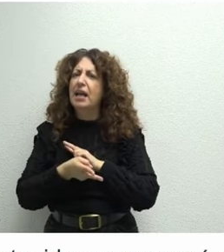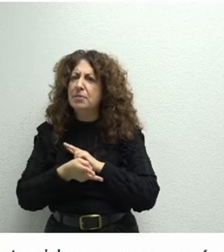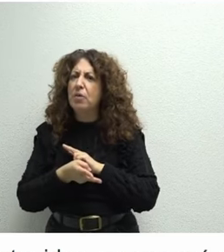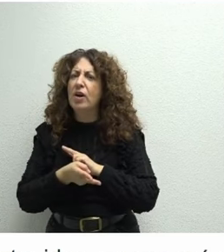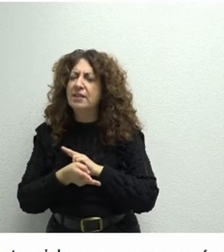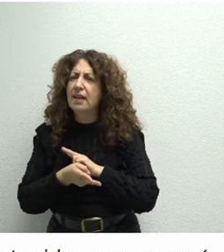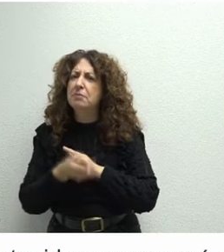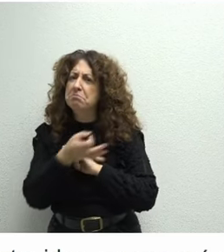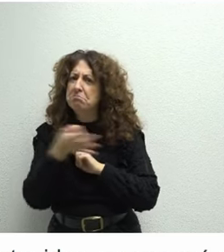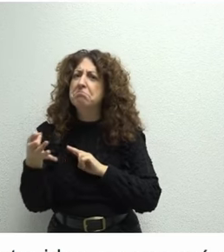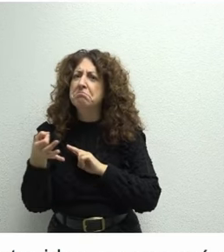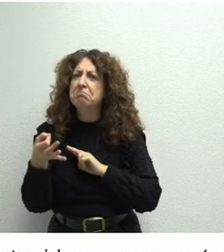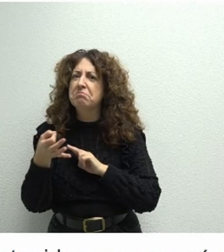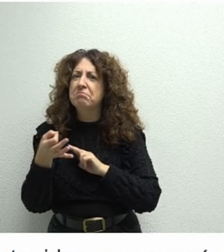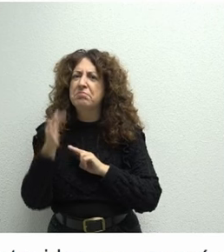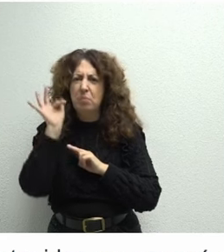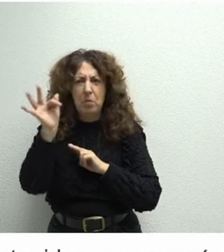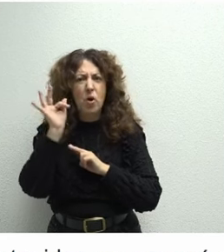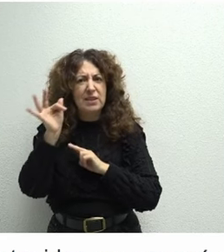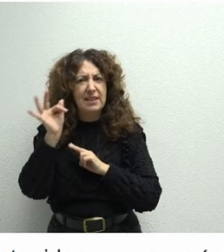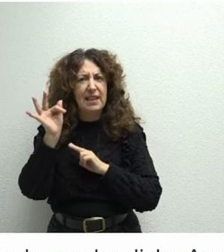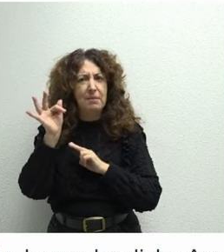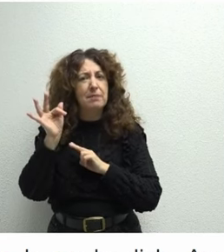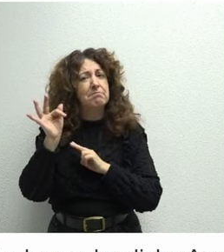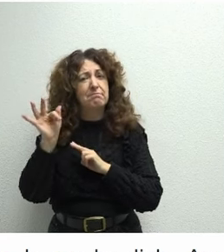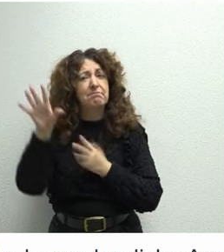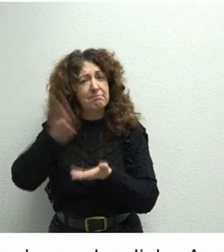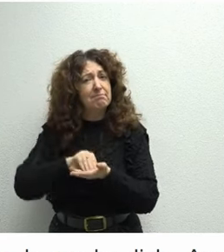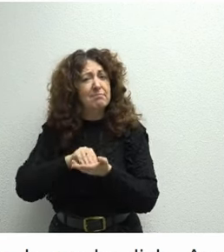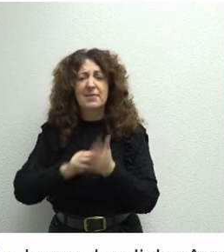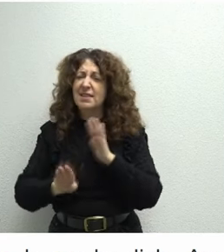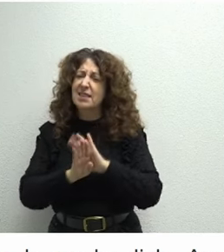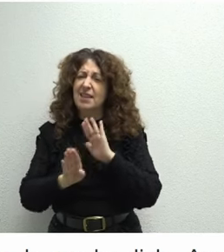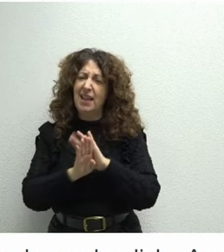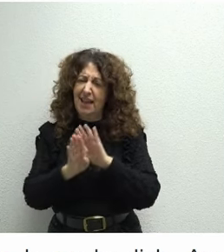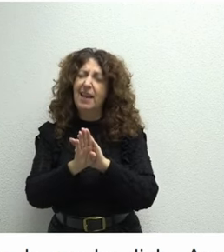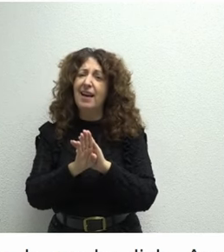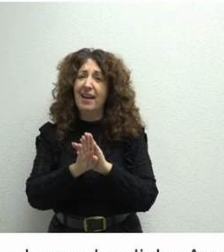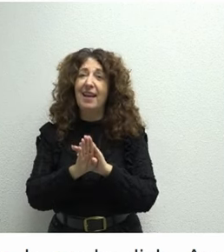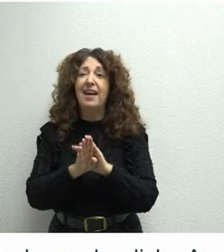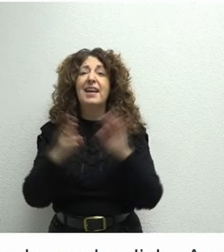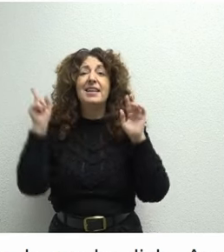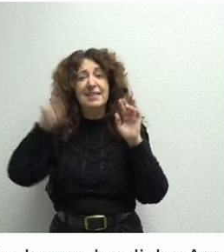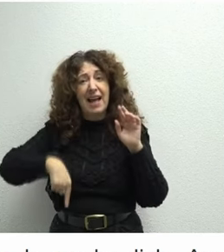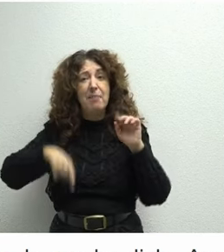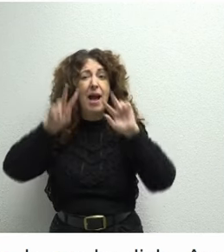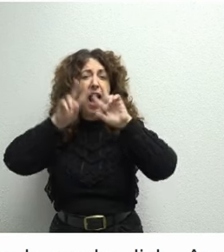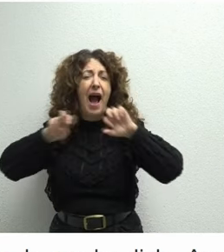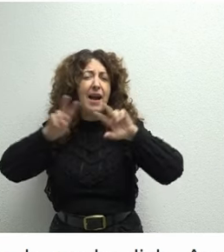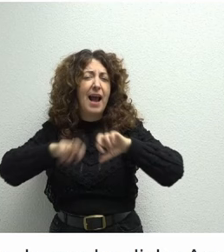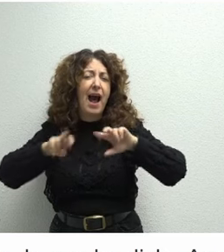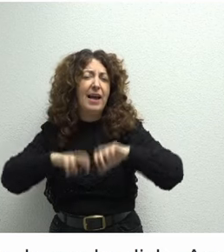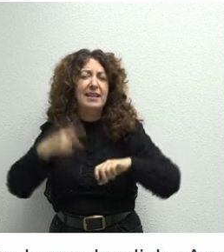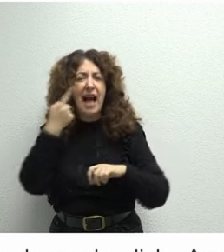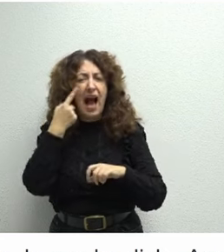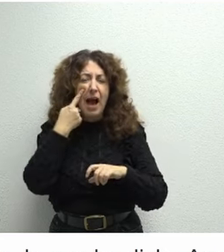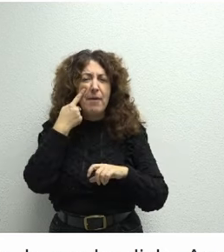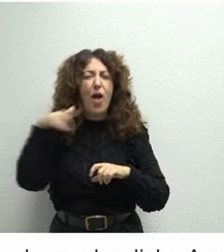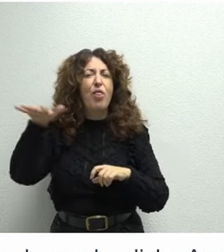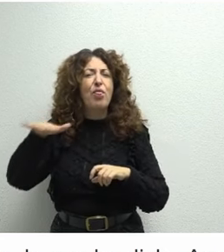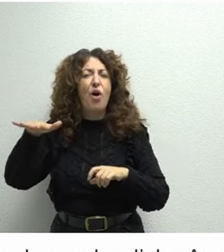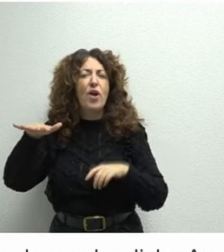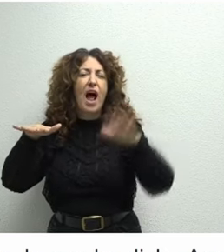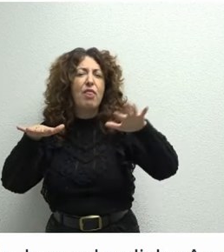muy muy positiva y muy eficaz con las que hay que seguir hay que hacer análisis también de si hay algunas zonas